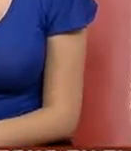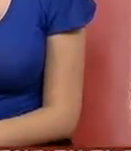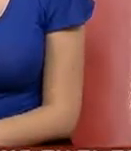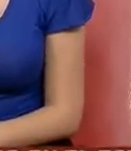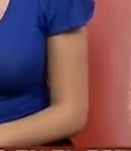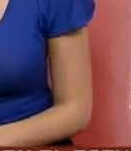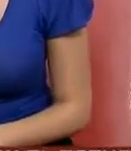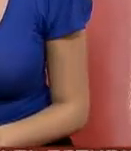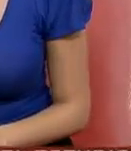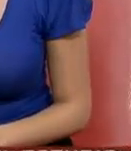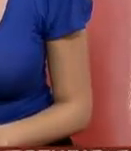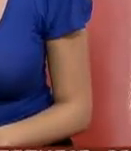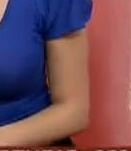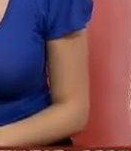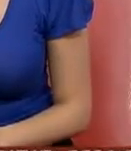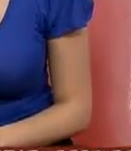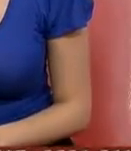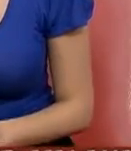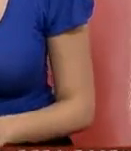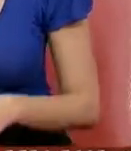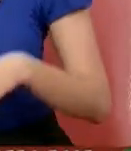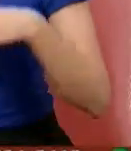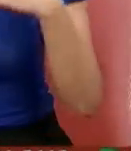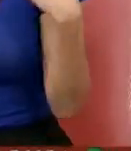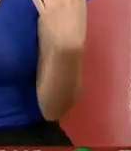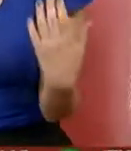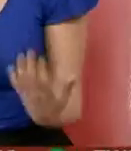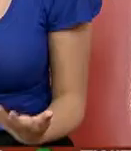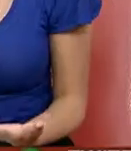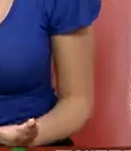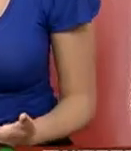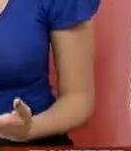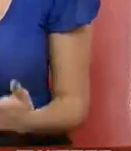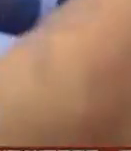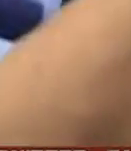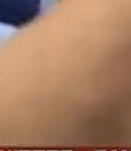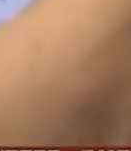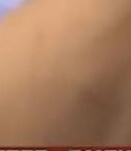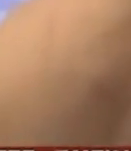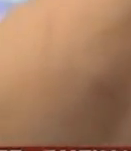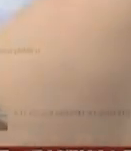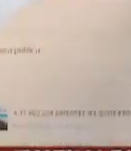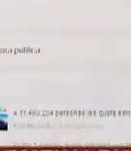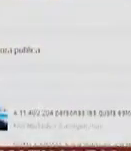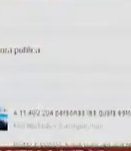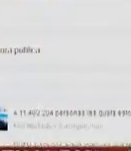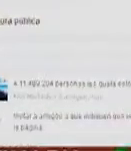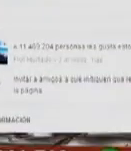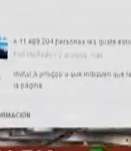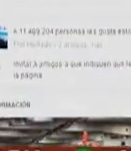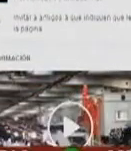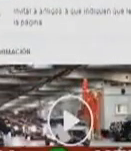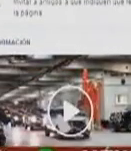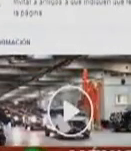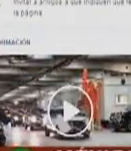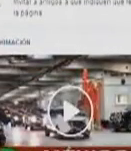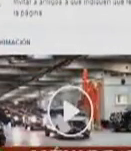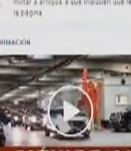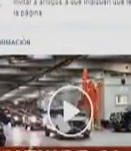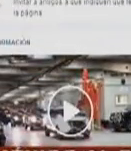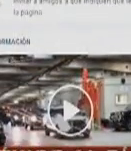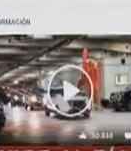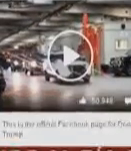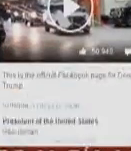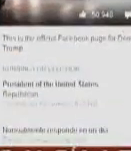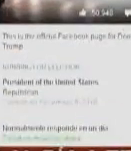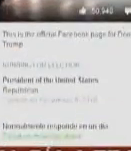es que van a ser los resultados de estas elecciones en Estados Unidos. Hace unos días se anunció que Facebook serviría como herramienta pues